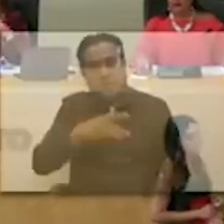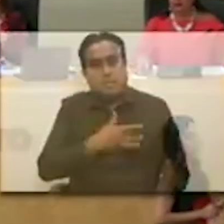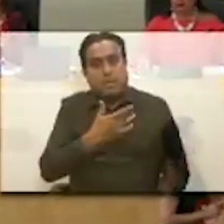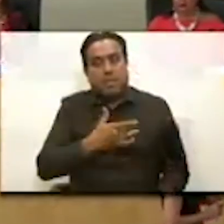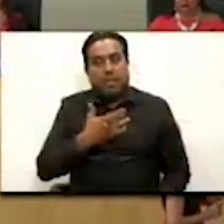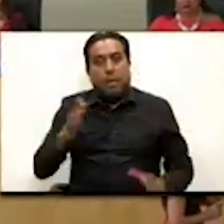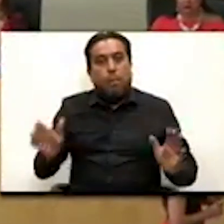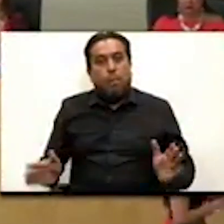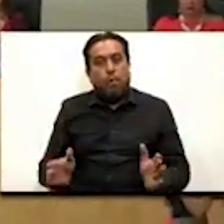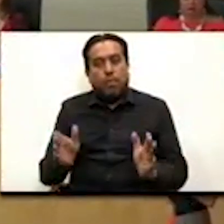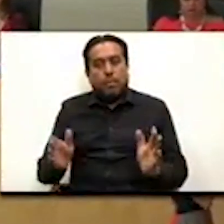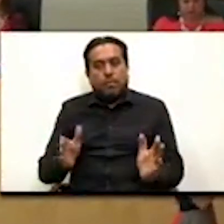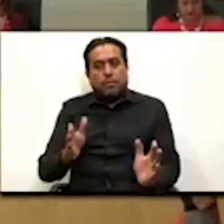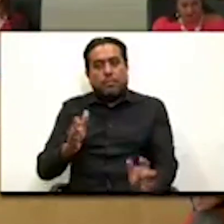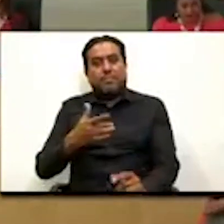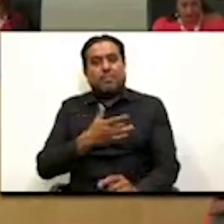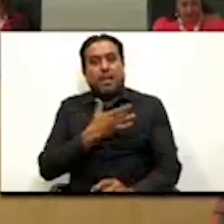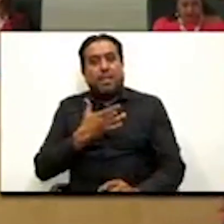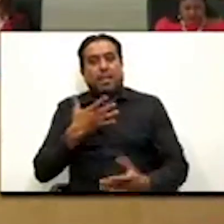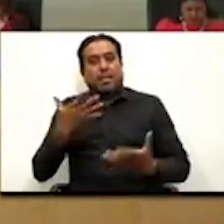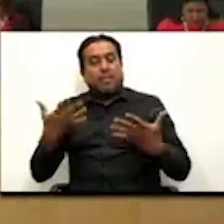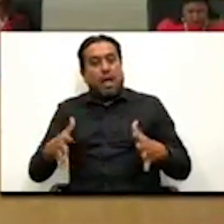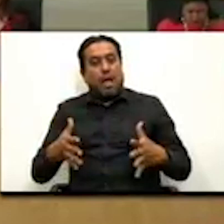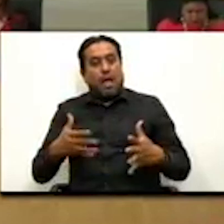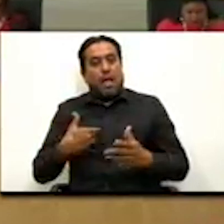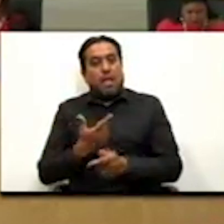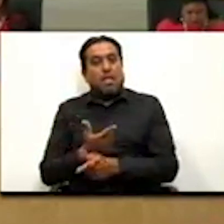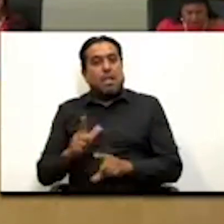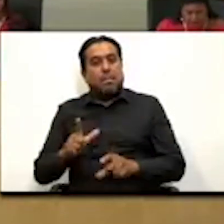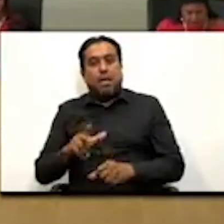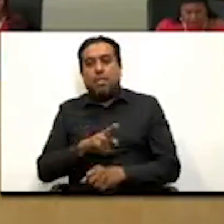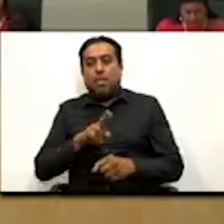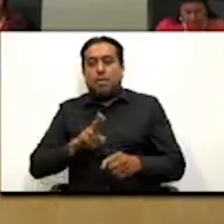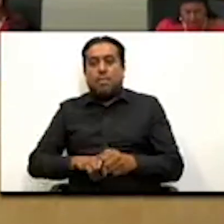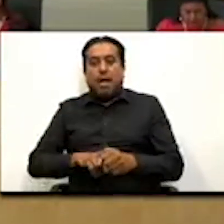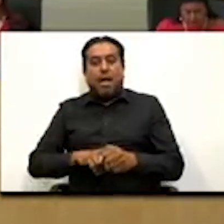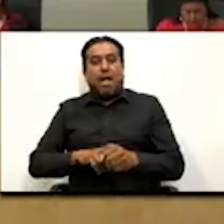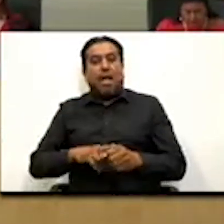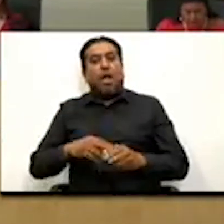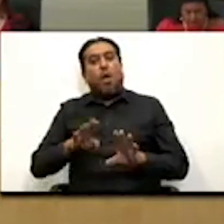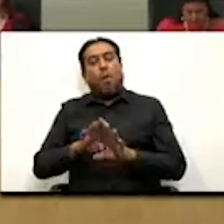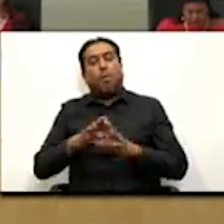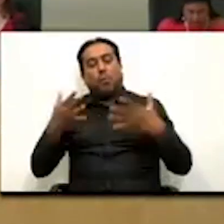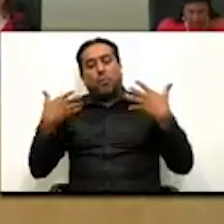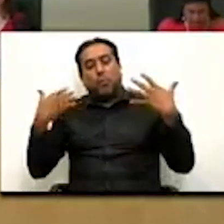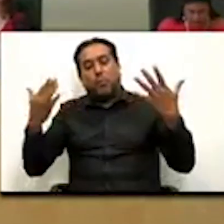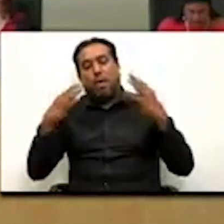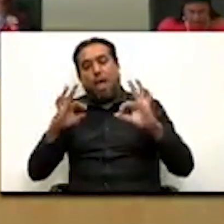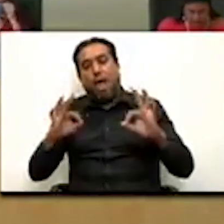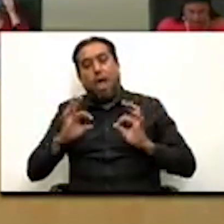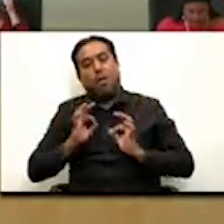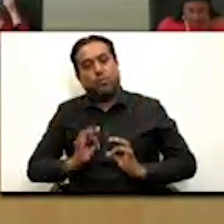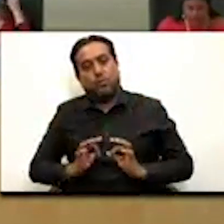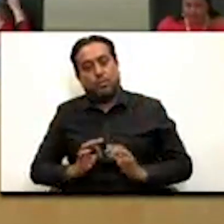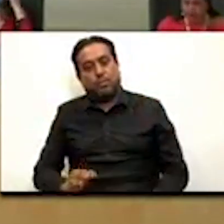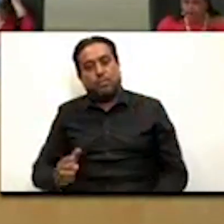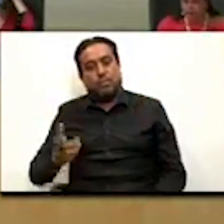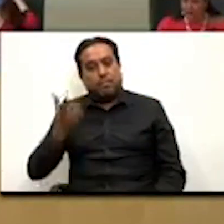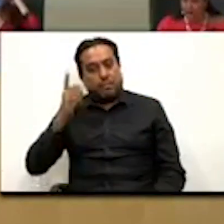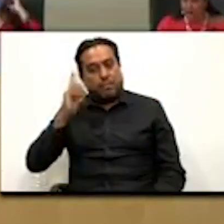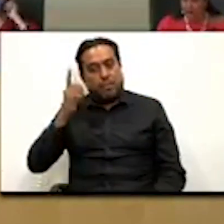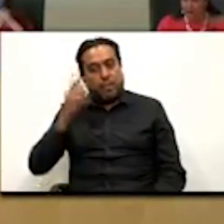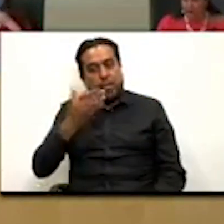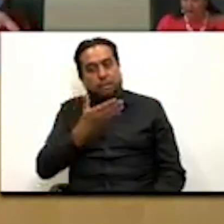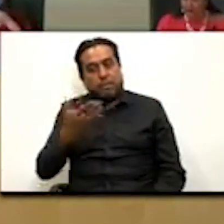donde Después de varios años De no tener prácticamente oposición por primera vez podrán perder el control del Congreso local y esto se sabrá cuando se